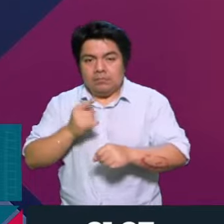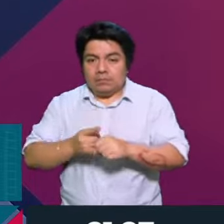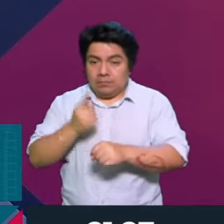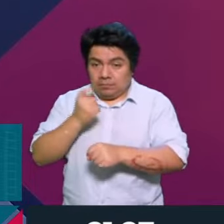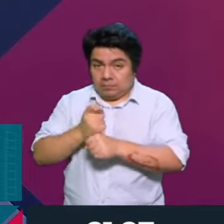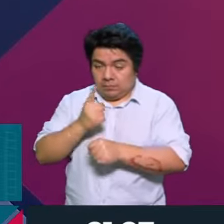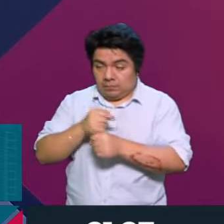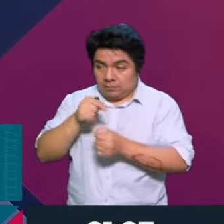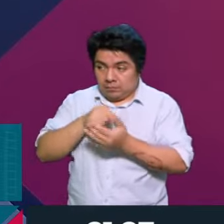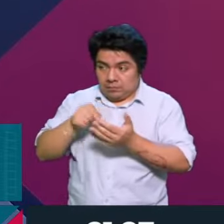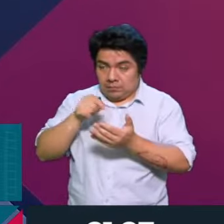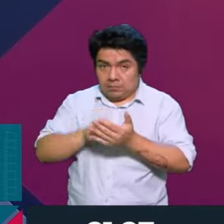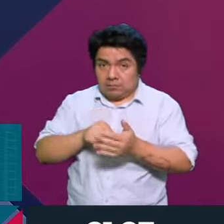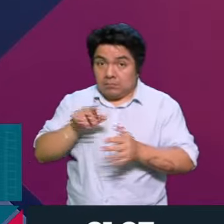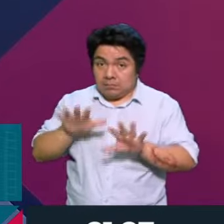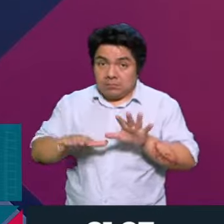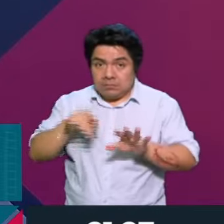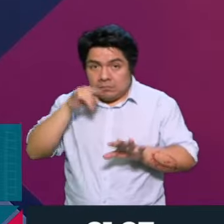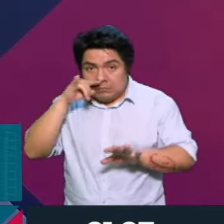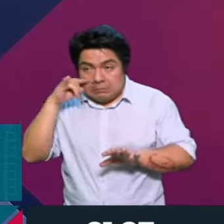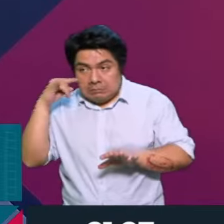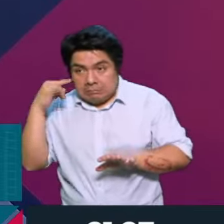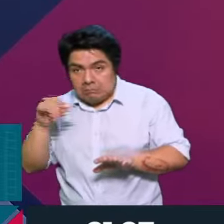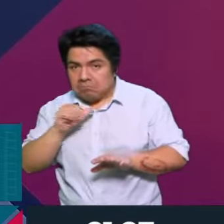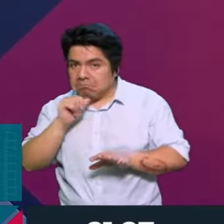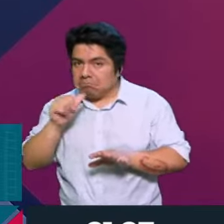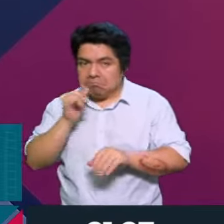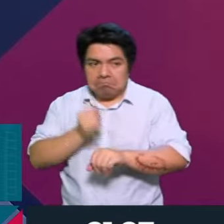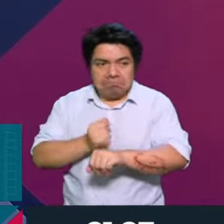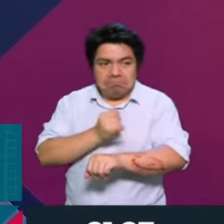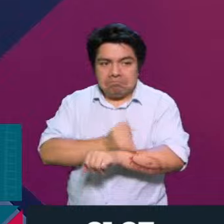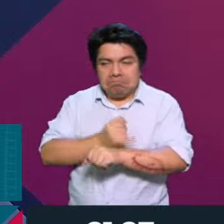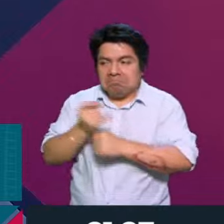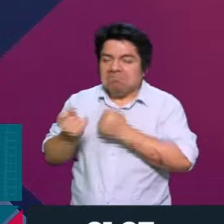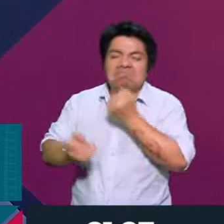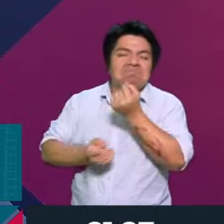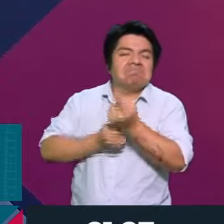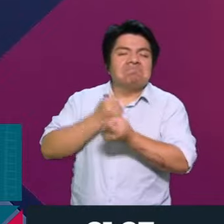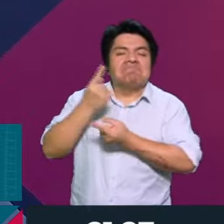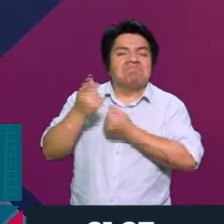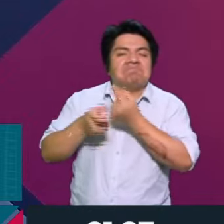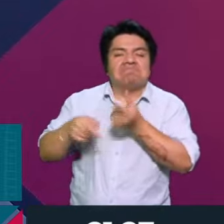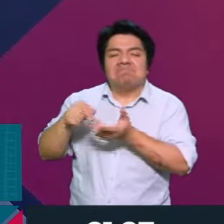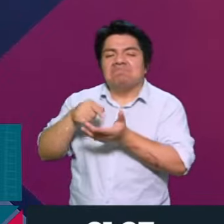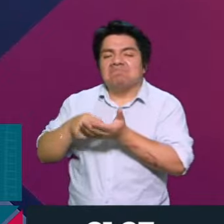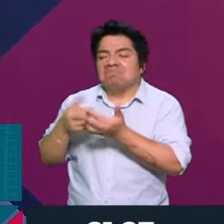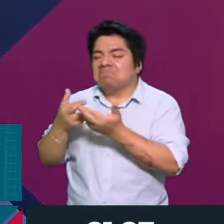estuvo invisibilizada. No se hablaba casi de Iztapalapa, salvo de algunas grietas por